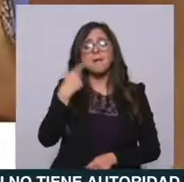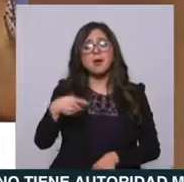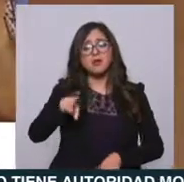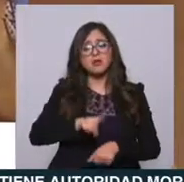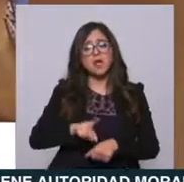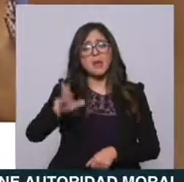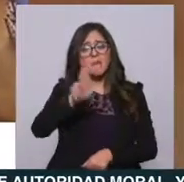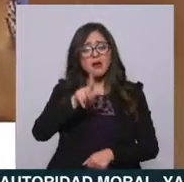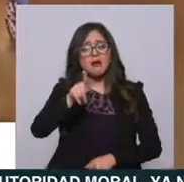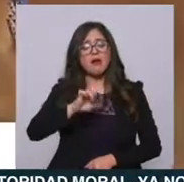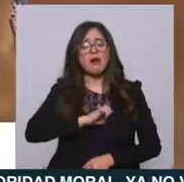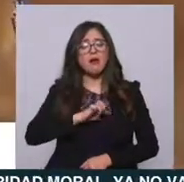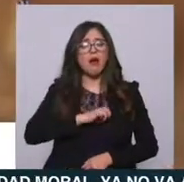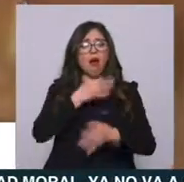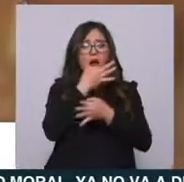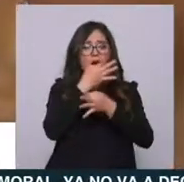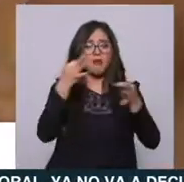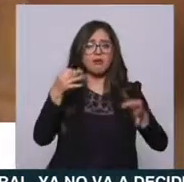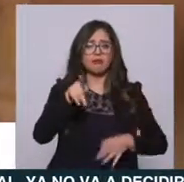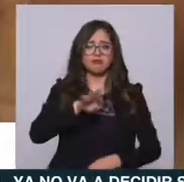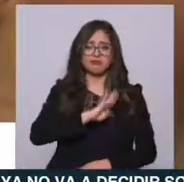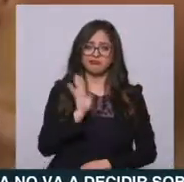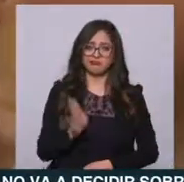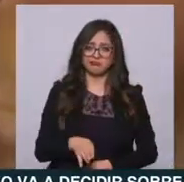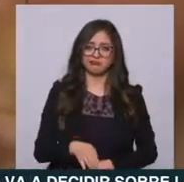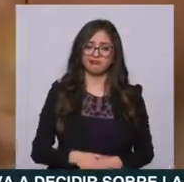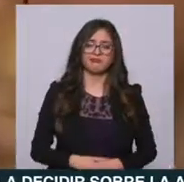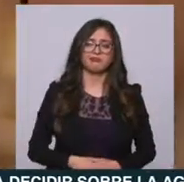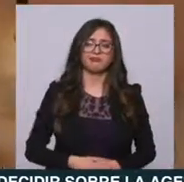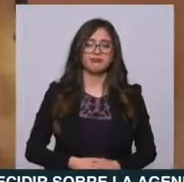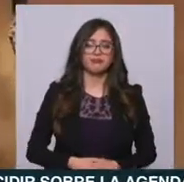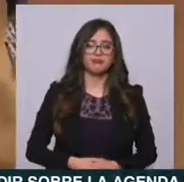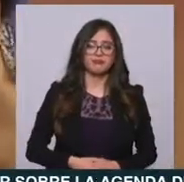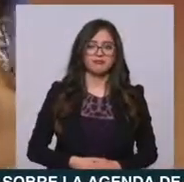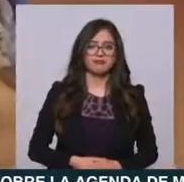martes, su entrenador informó de su fallecimiento. Jesús Arias, 21 Noticias.